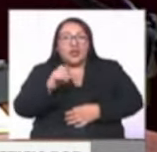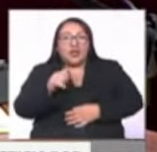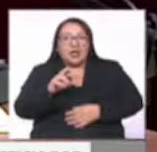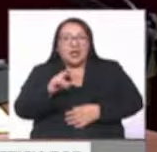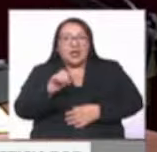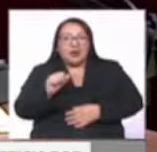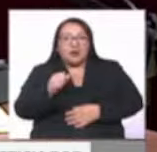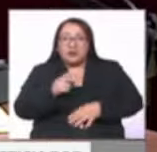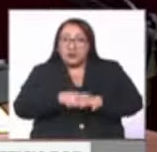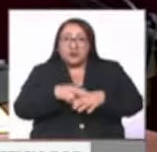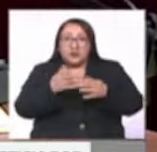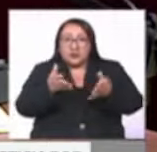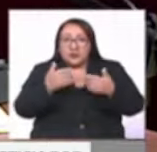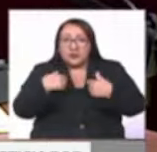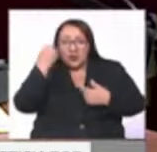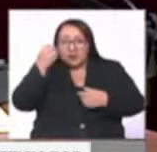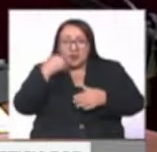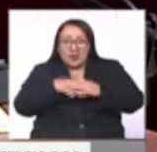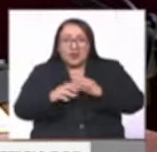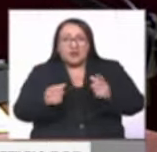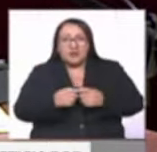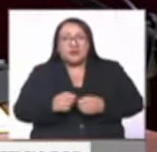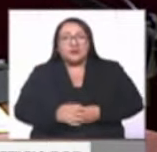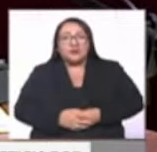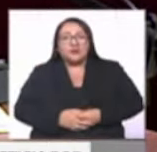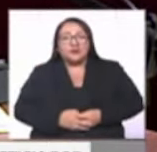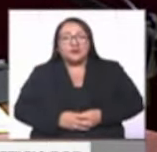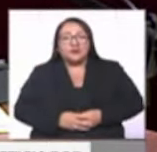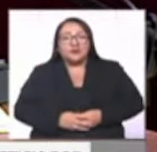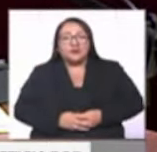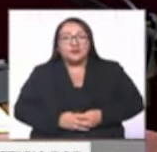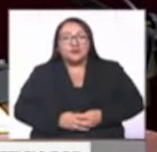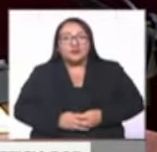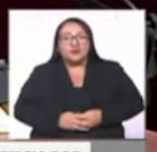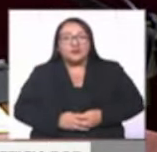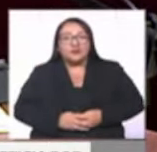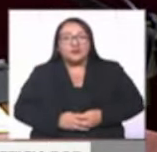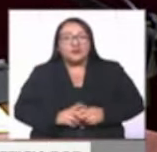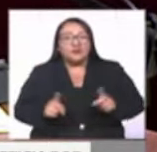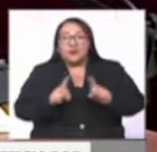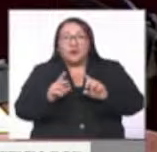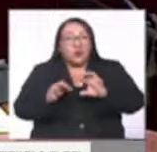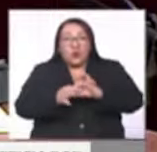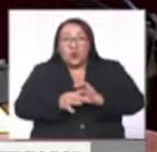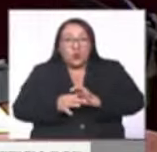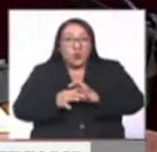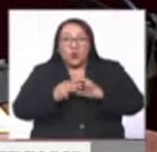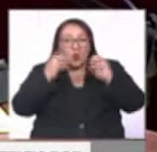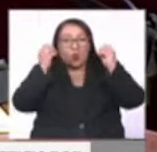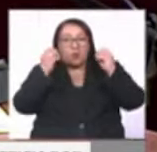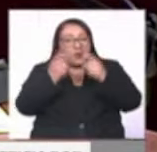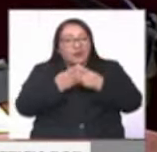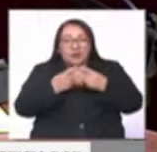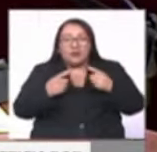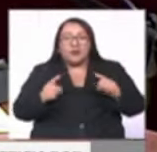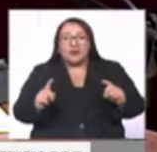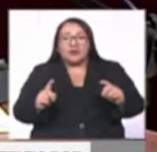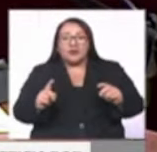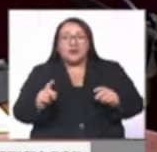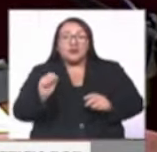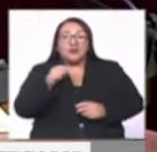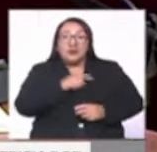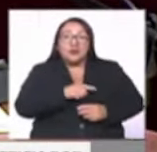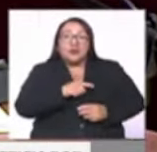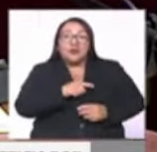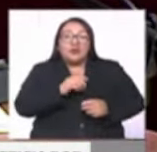efecto tuvo esa opinión en la comisión la tuvo pero no fue unánime una opinión aislada si él